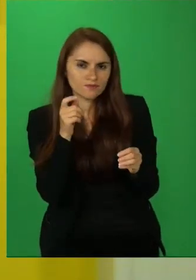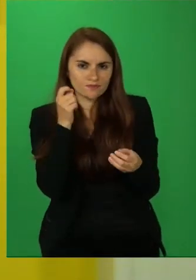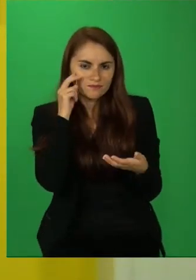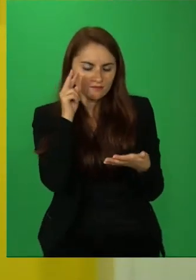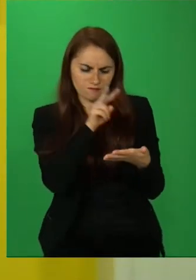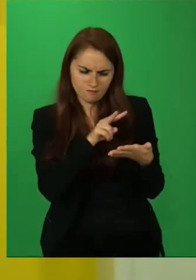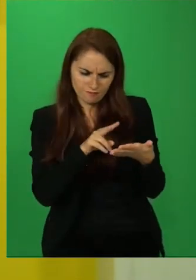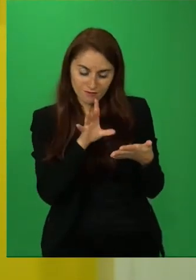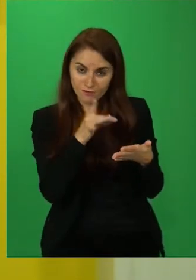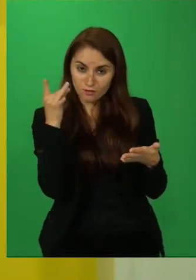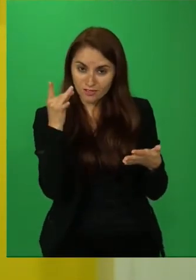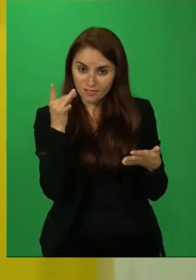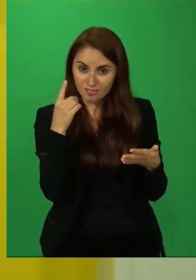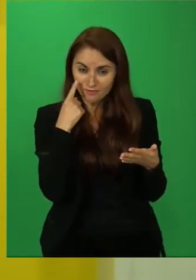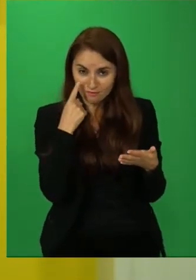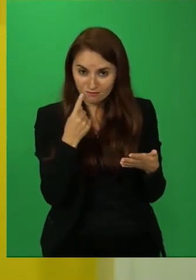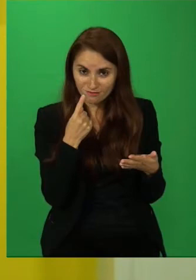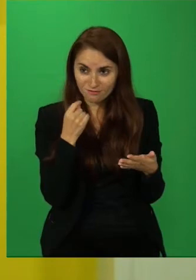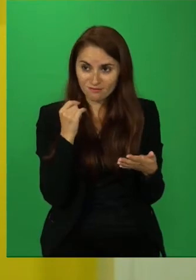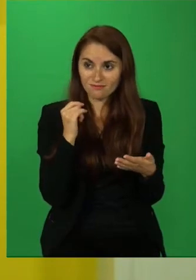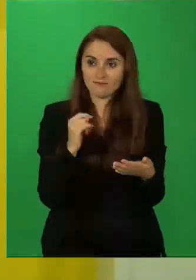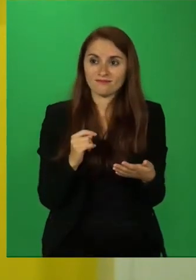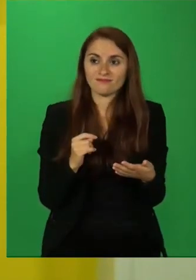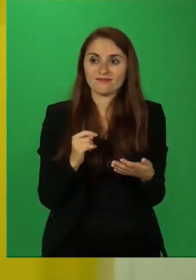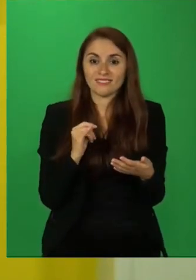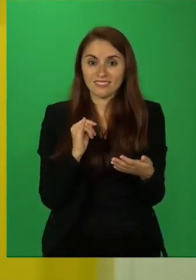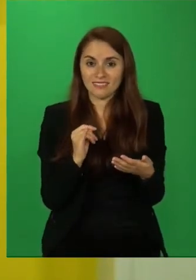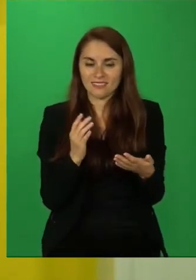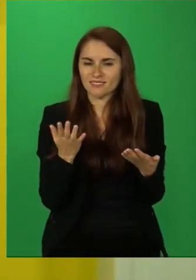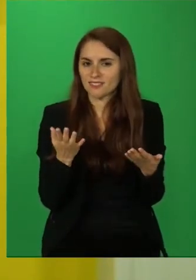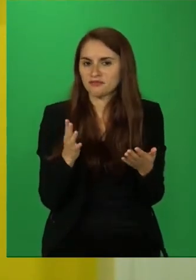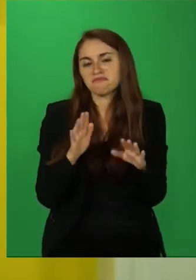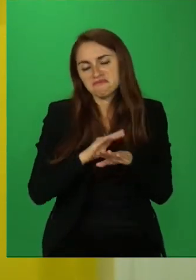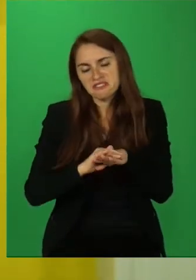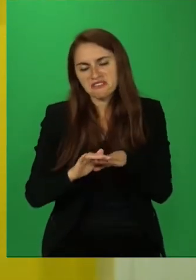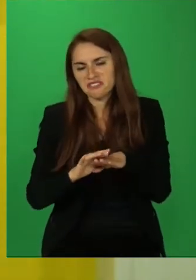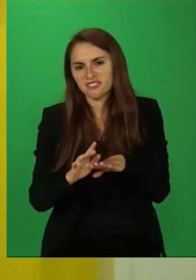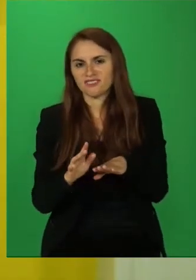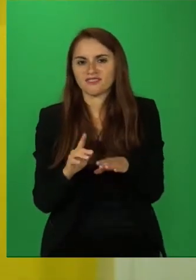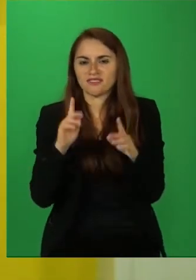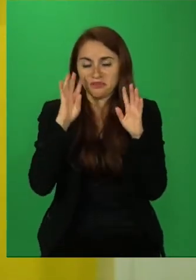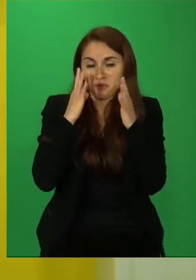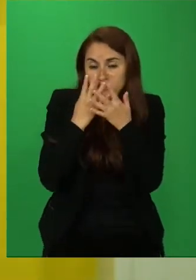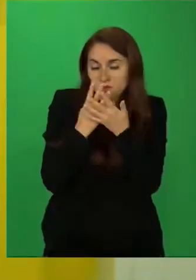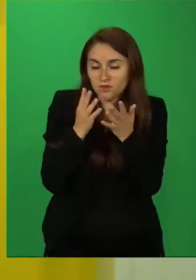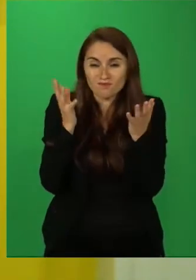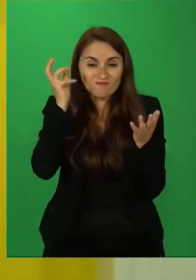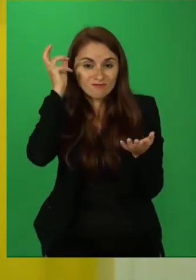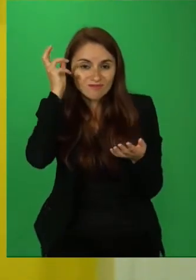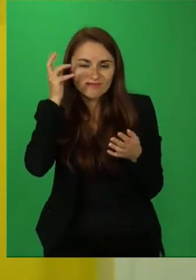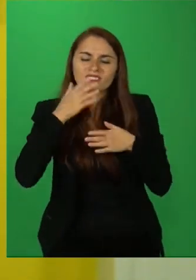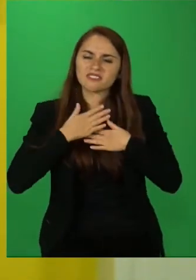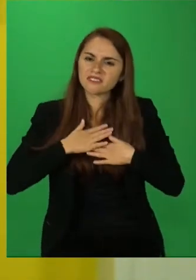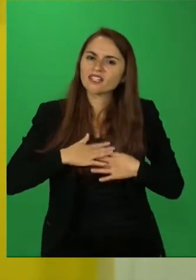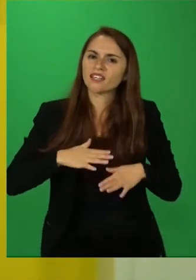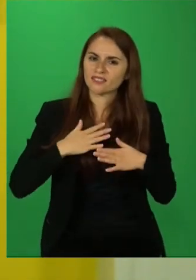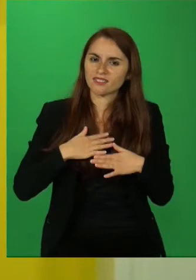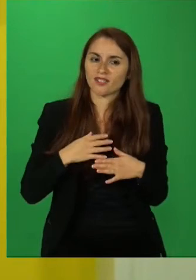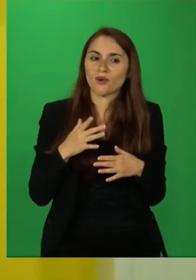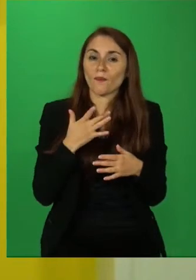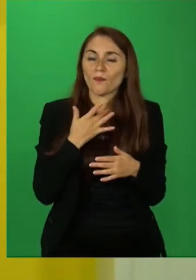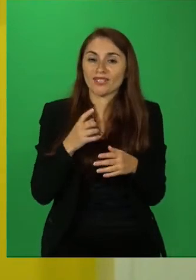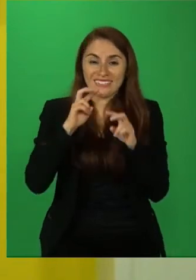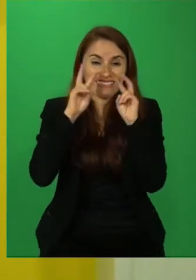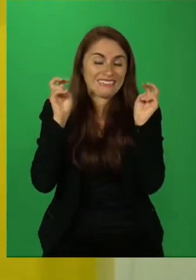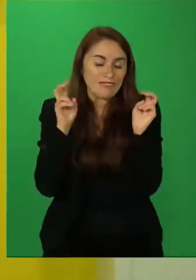captaste? ¿Sí? Si no, no te preocupes. Esto, repito, es extremadamente complicado.